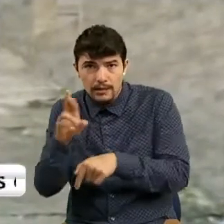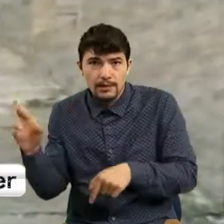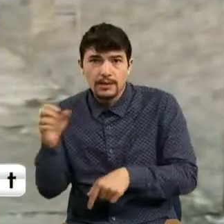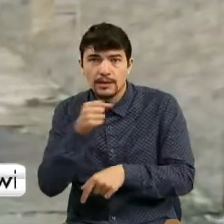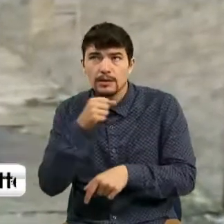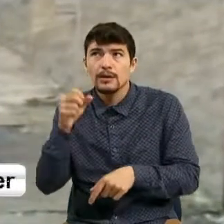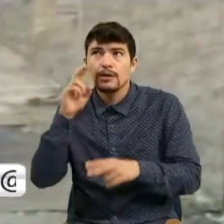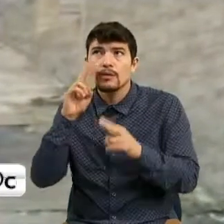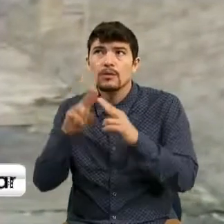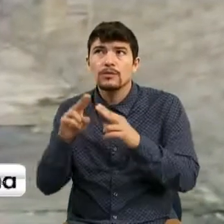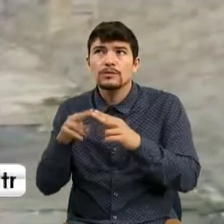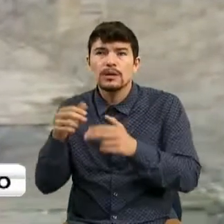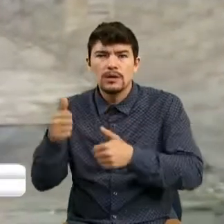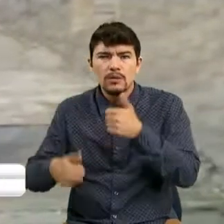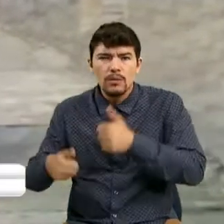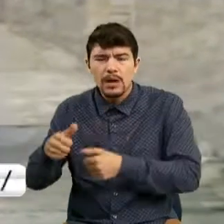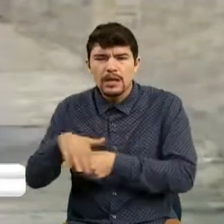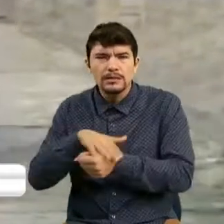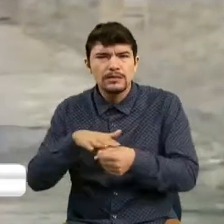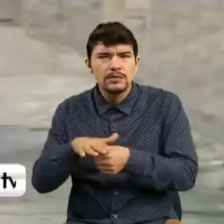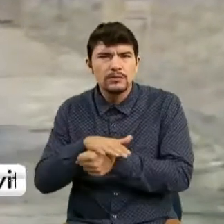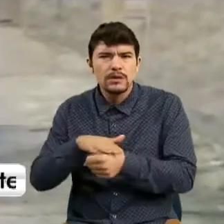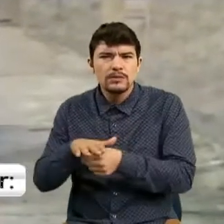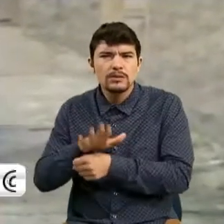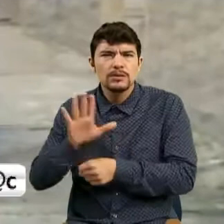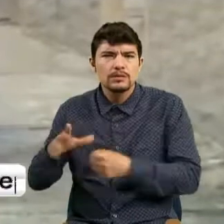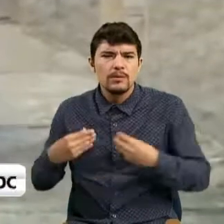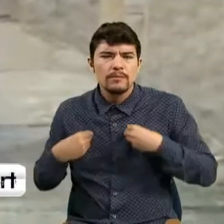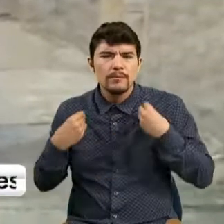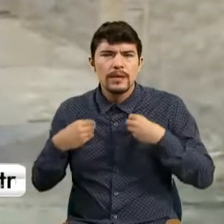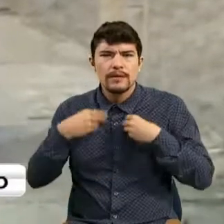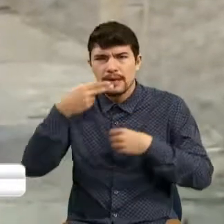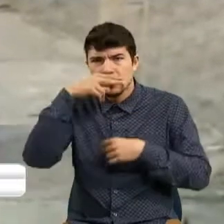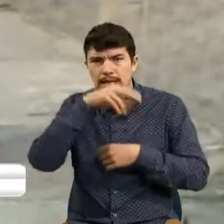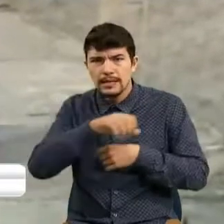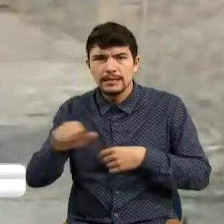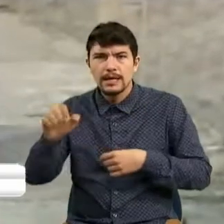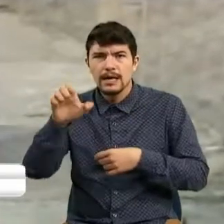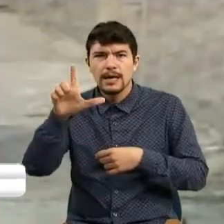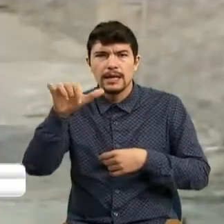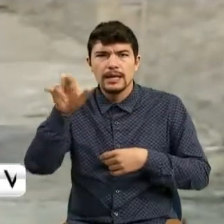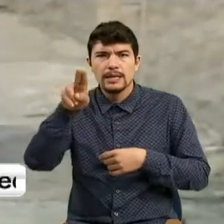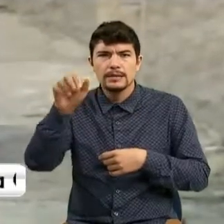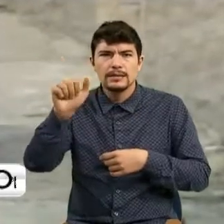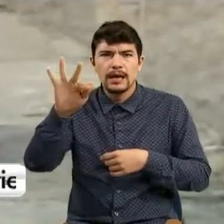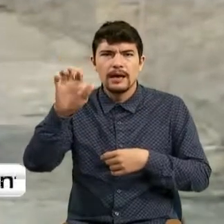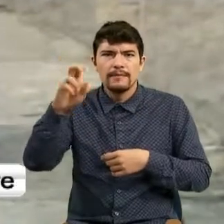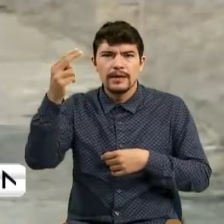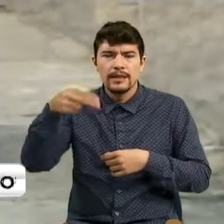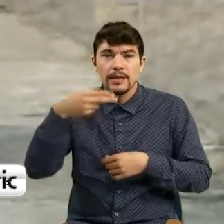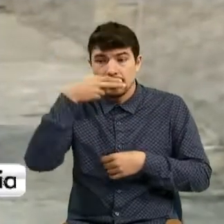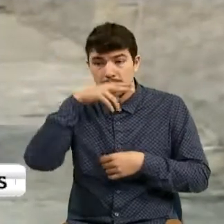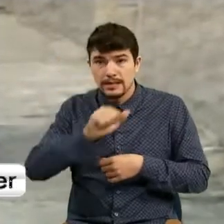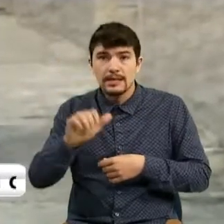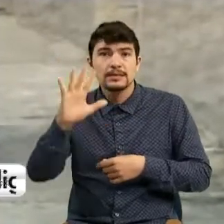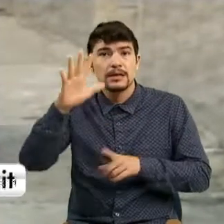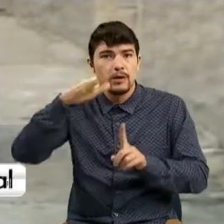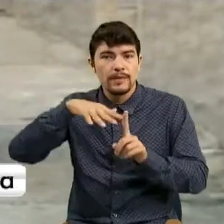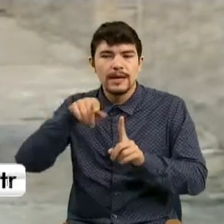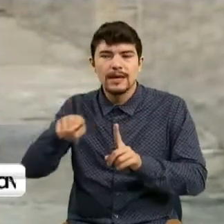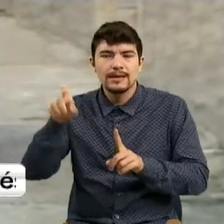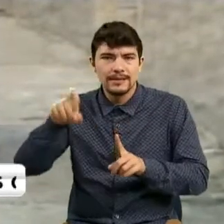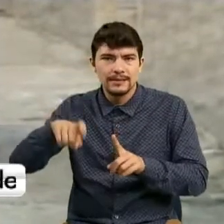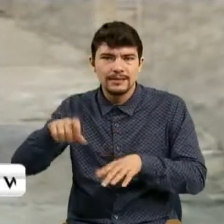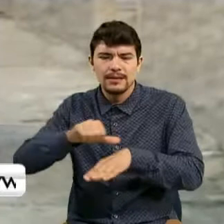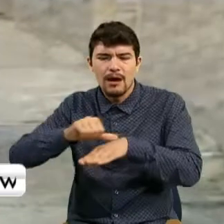conocer de primera mano cuáles son las condiciones en las que vive la pequeña elizabeth una niña de cinco meses de nacida que requiere